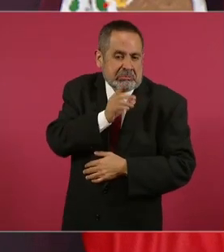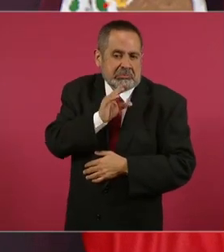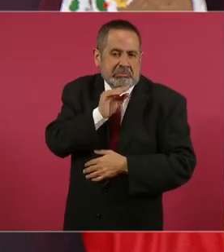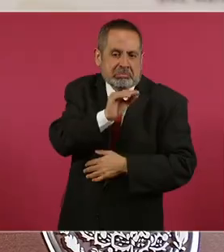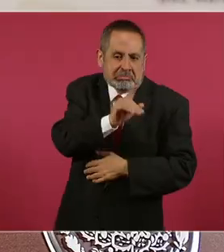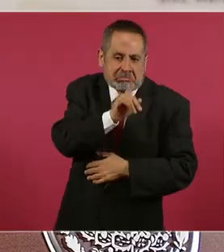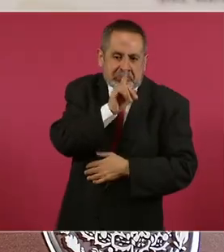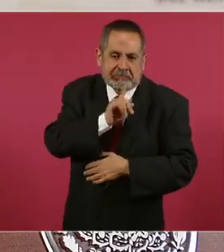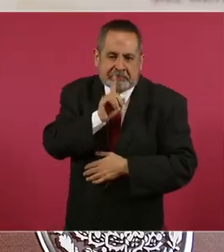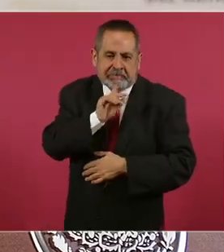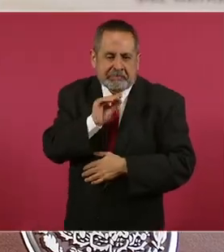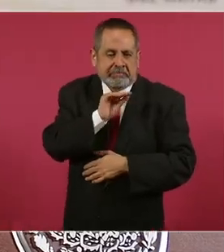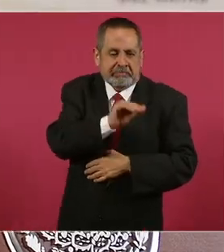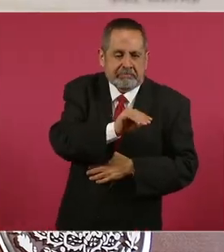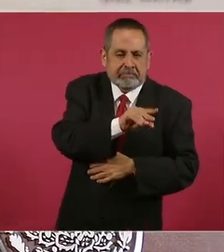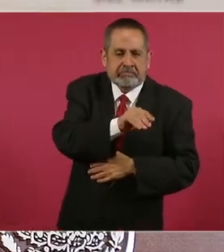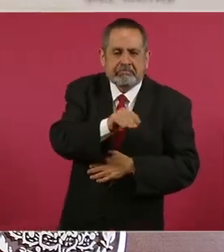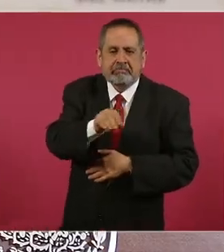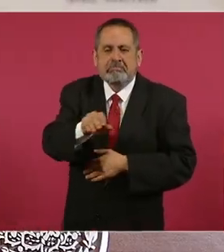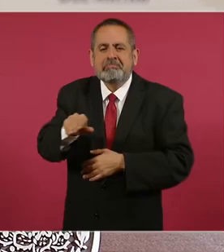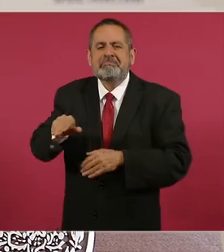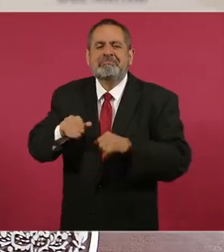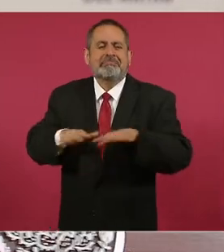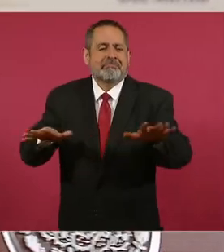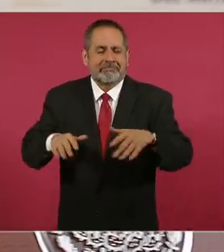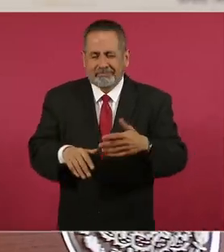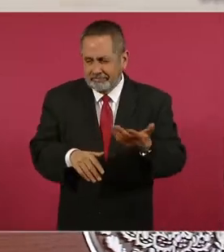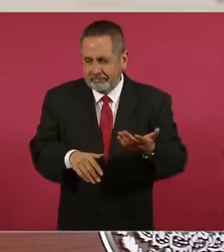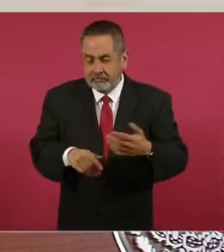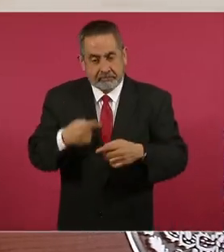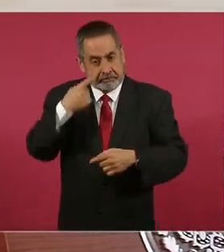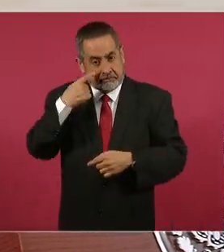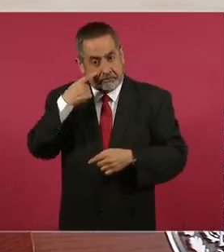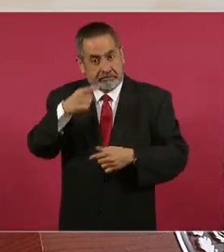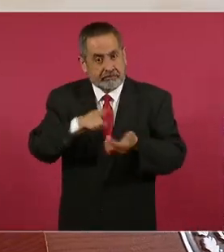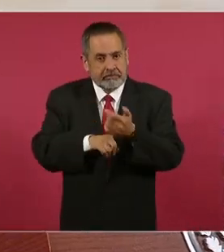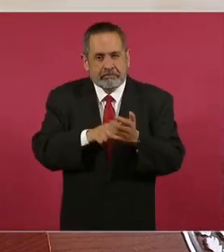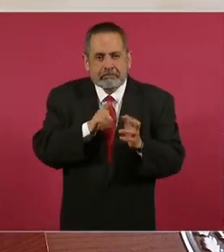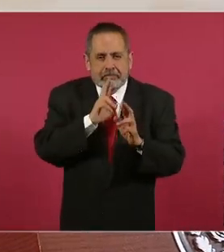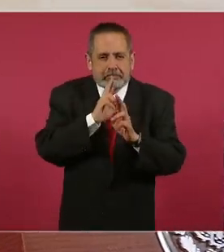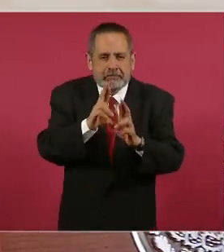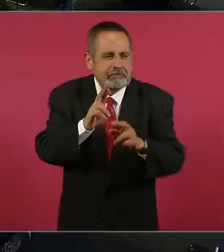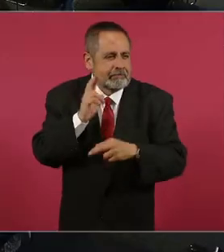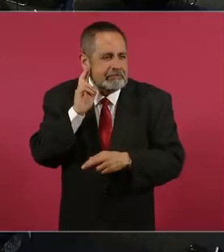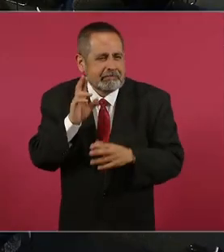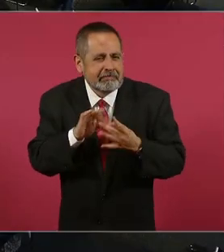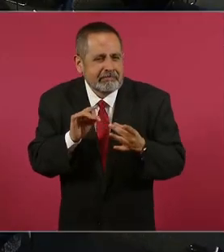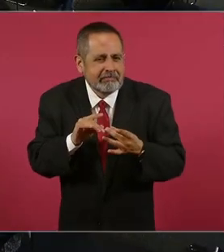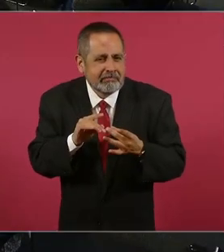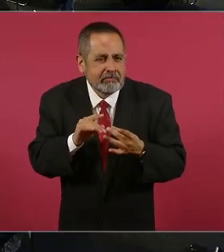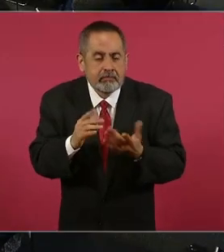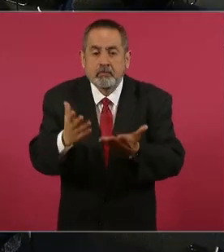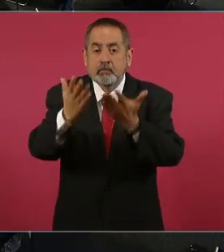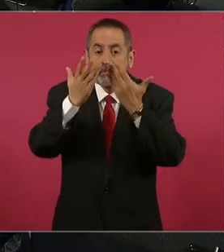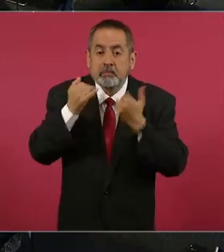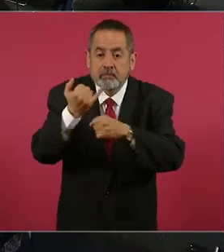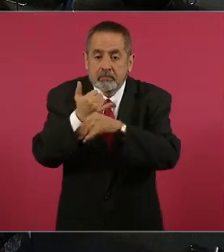Y uno de los factores para que el rumor tenga éxito es la falta de